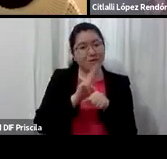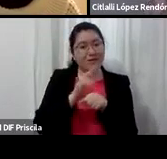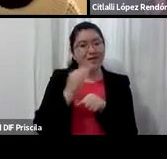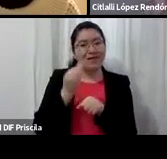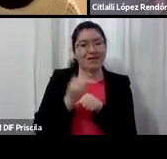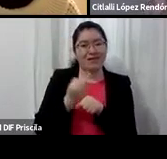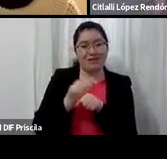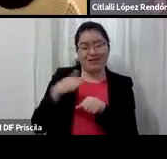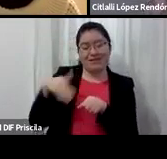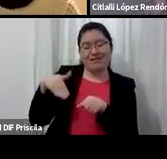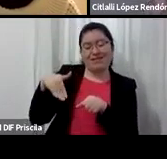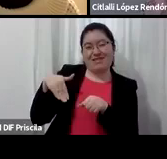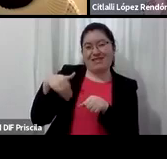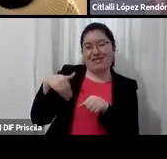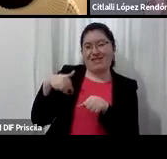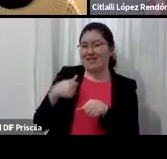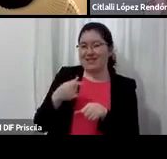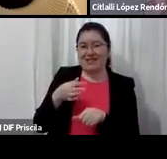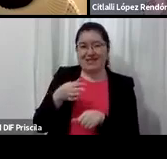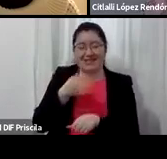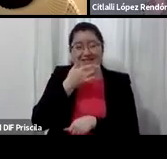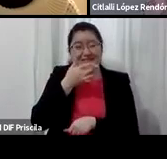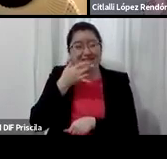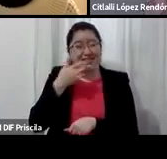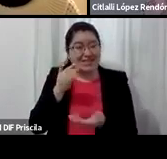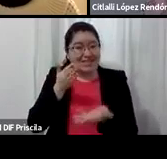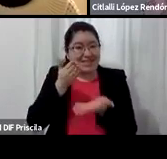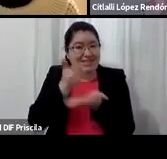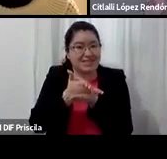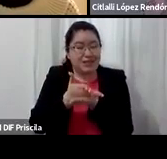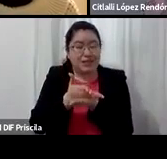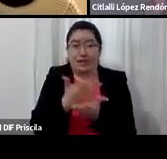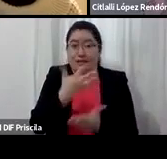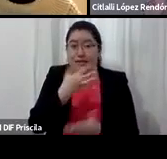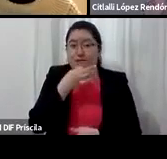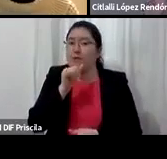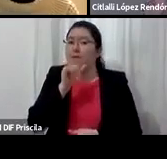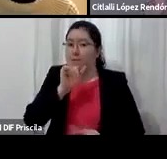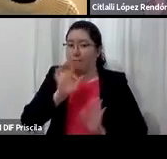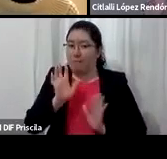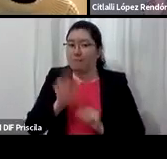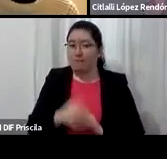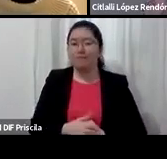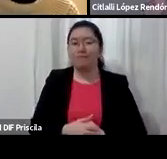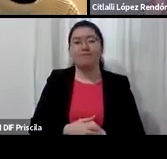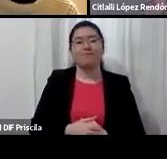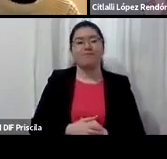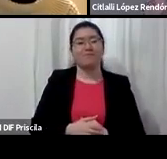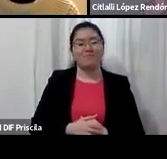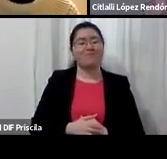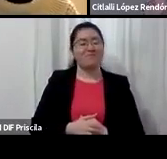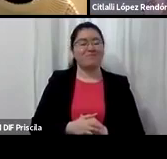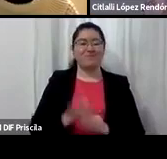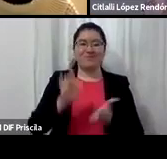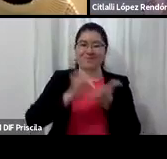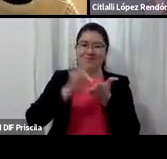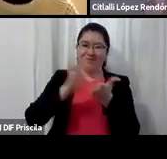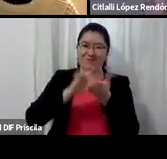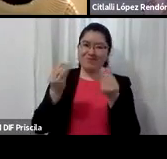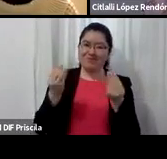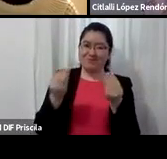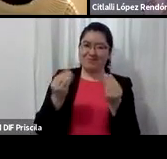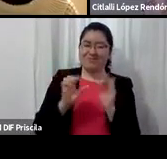a ratitito, te entro al otro, así es que sí, 5 minutos sí, gracias. Por supuesto, muchísimas gracias. Pues